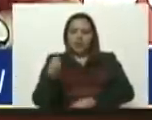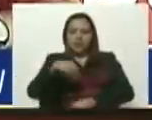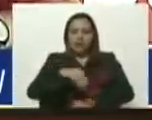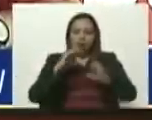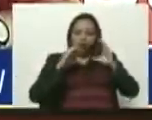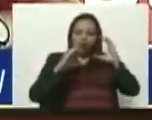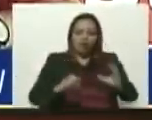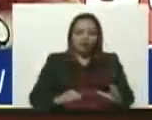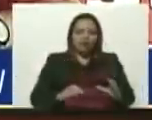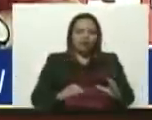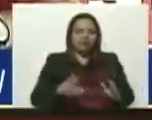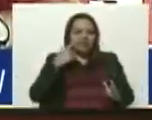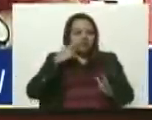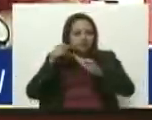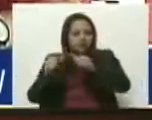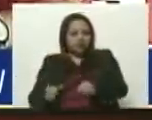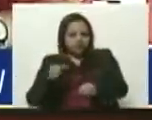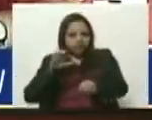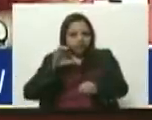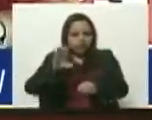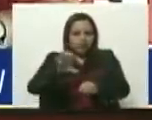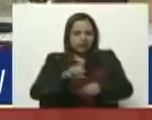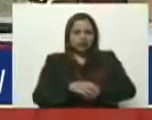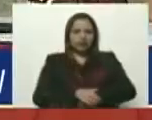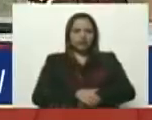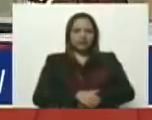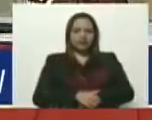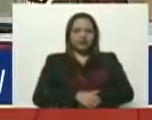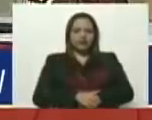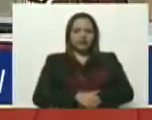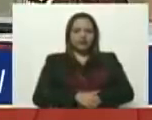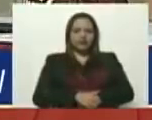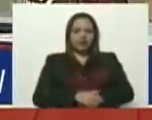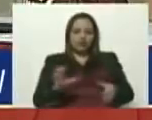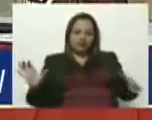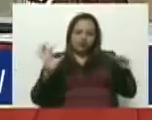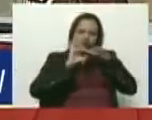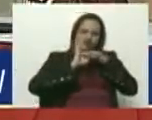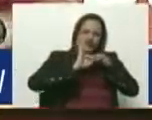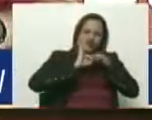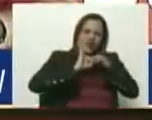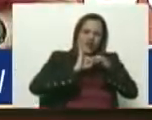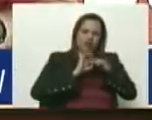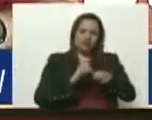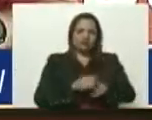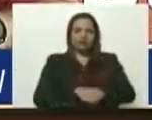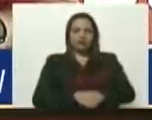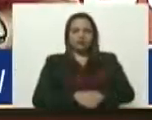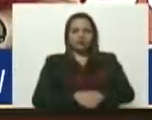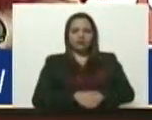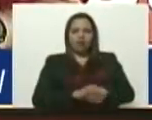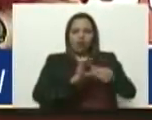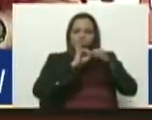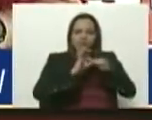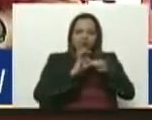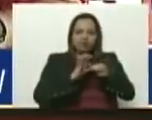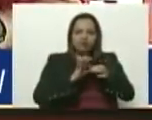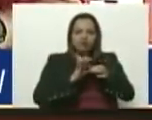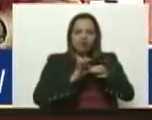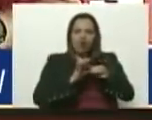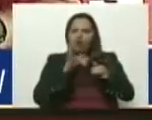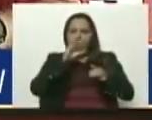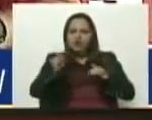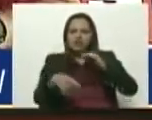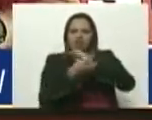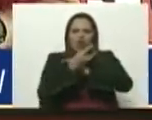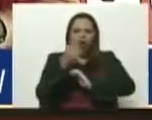cuerpos de seguridad del estado en un bloque en bloque ya no estaba el traidor del